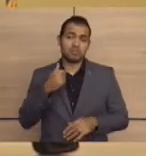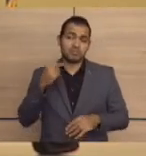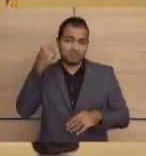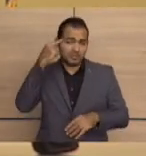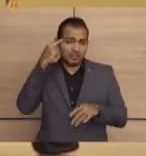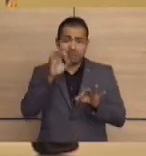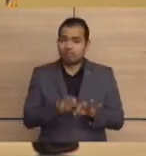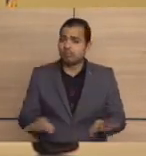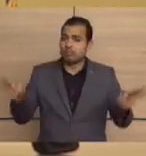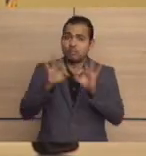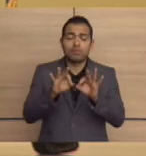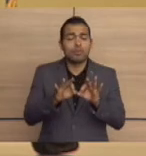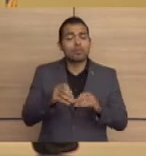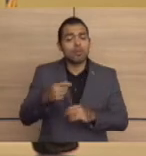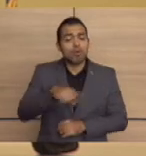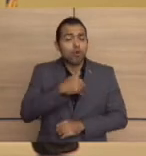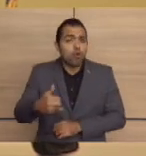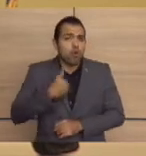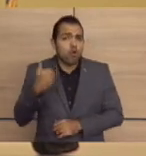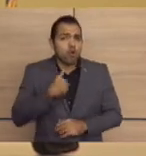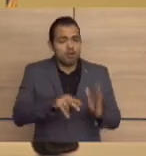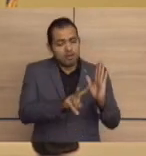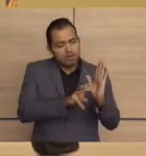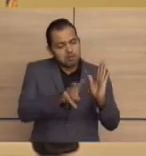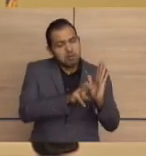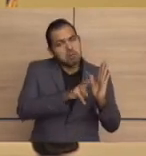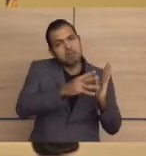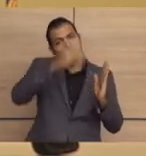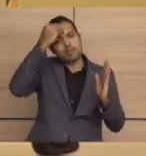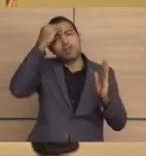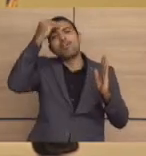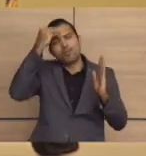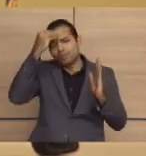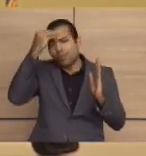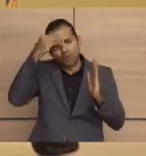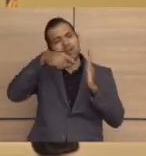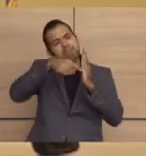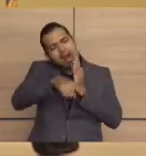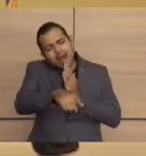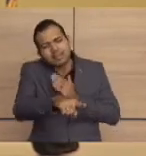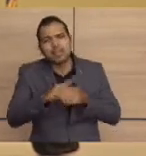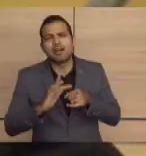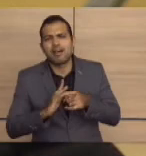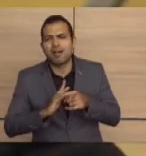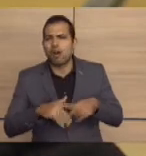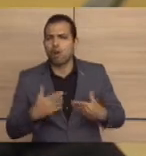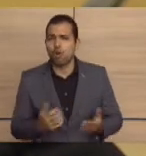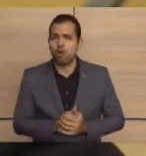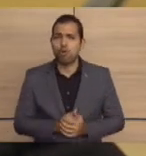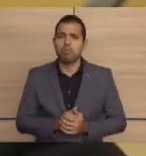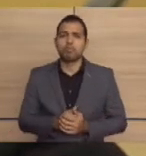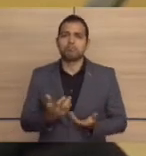de lo teórico. Para mí es más importante que Santiago pueda impactar la vida de muchos jóvenes, de muchos niños, en